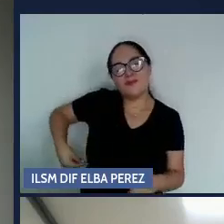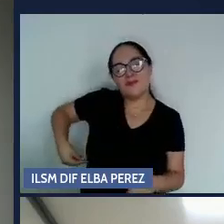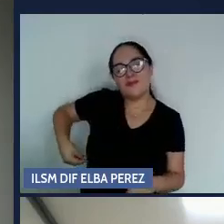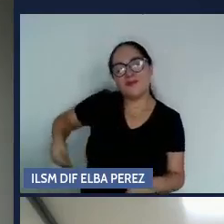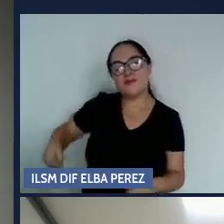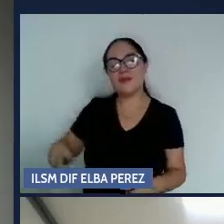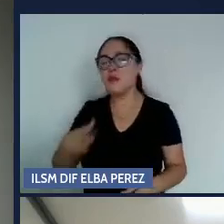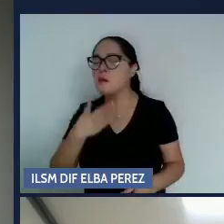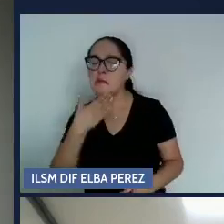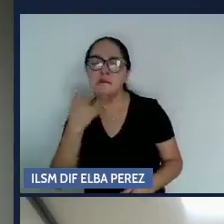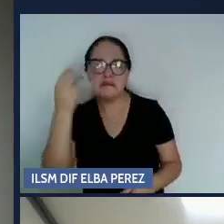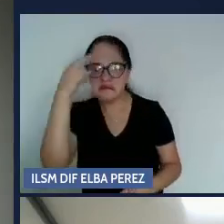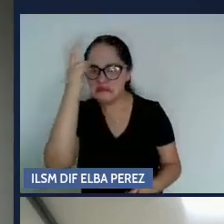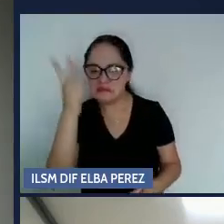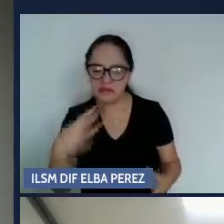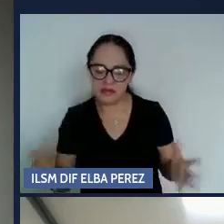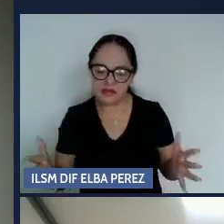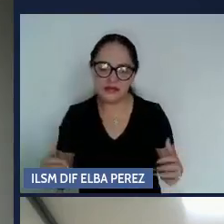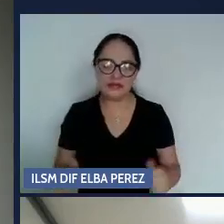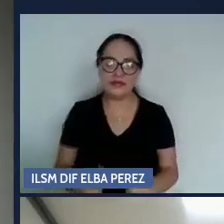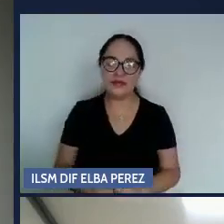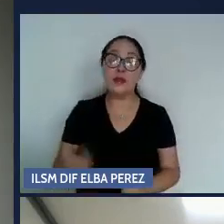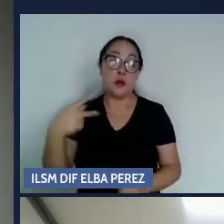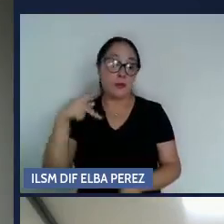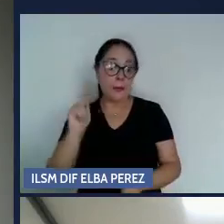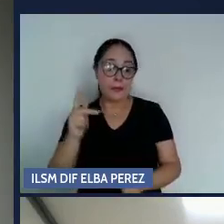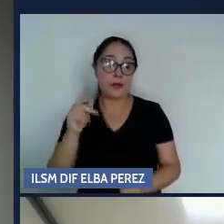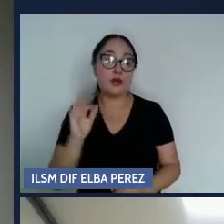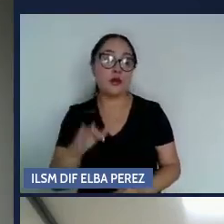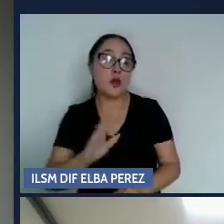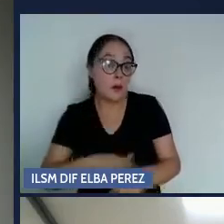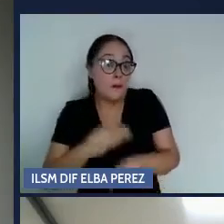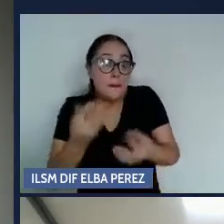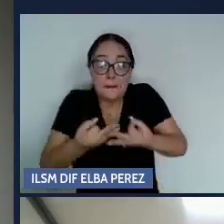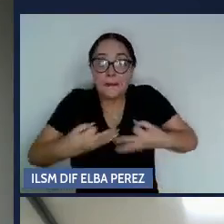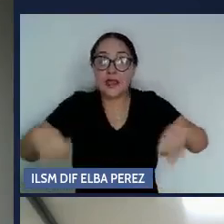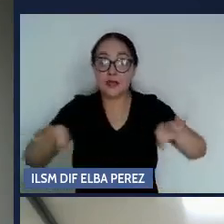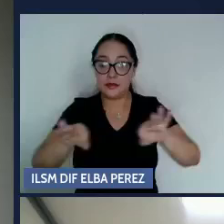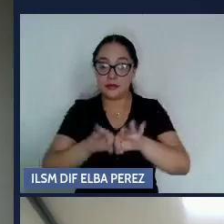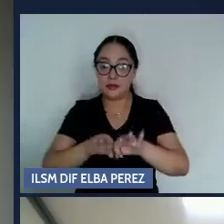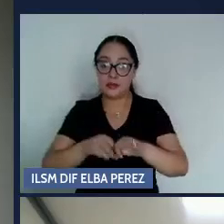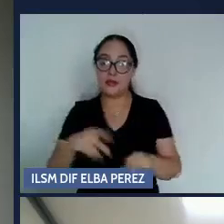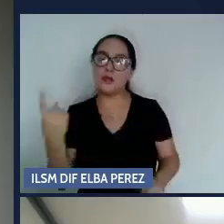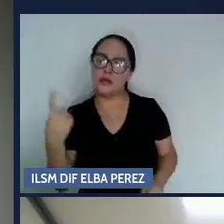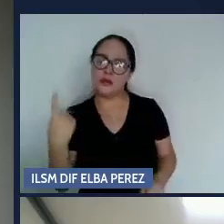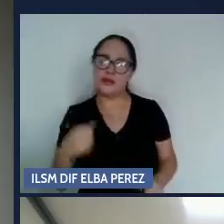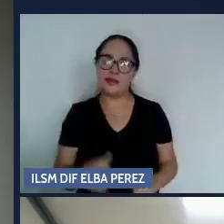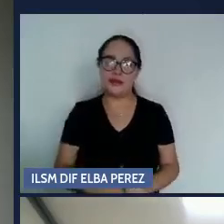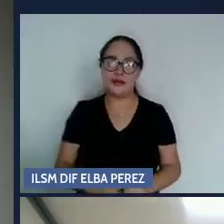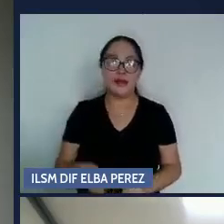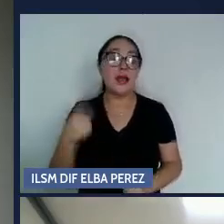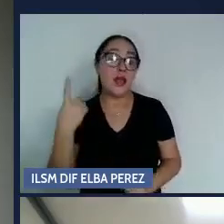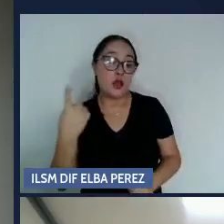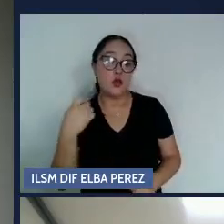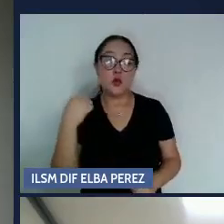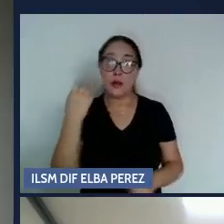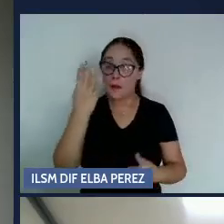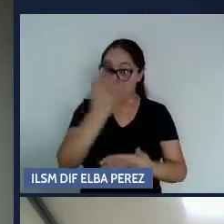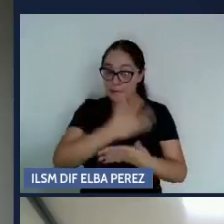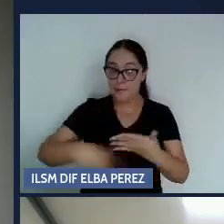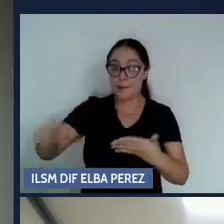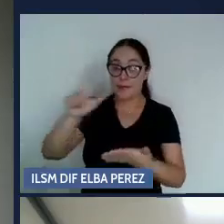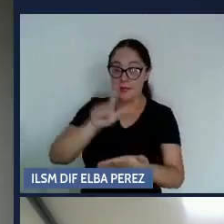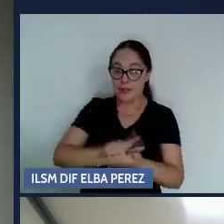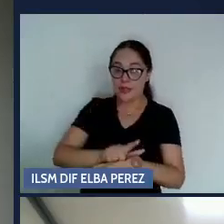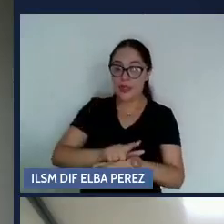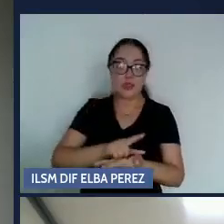Sin embargo, también es muy importante que el día de hoy dejemos claro que hay una excepción de ley. Esa excepción de ley está